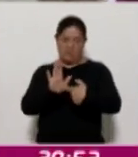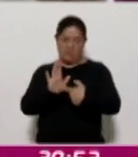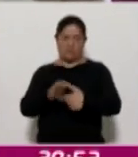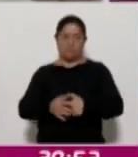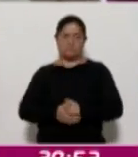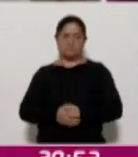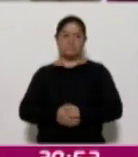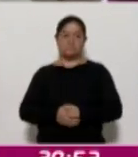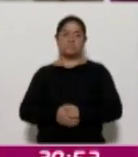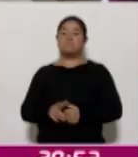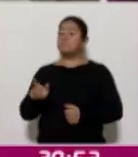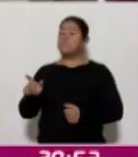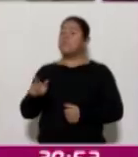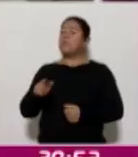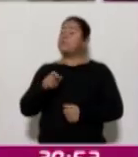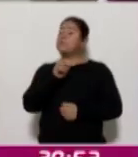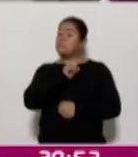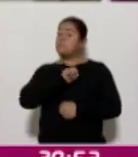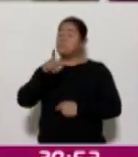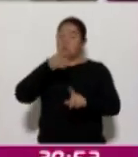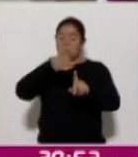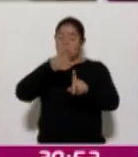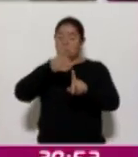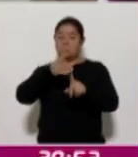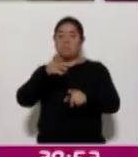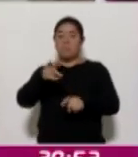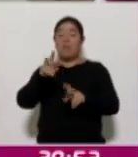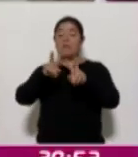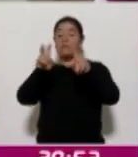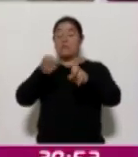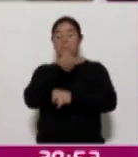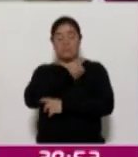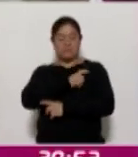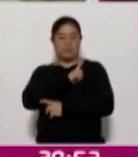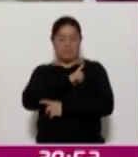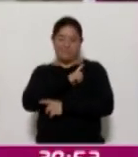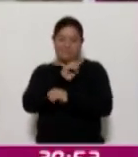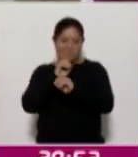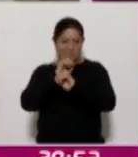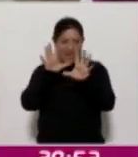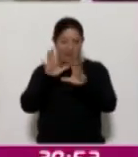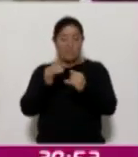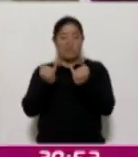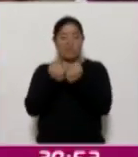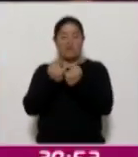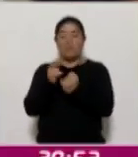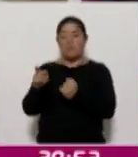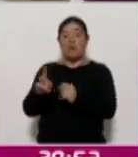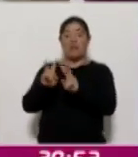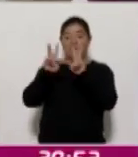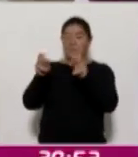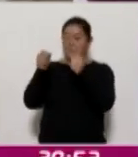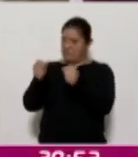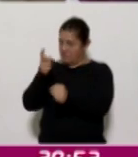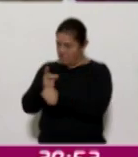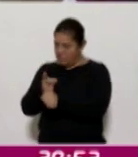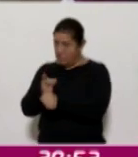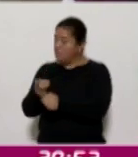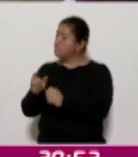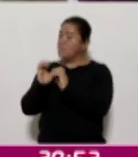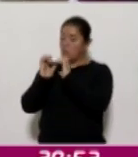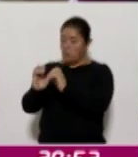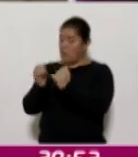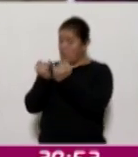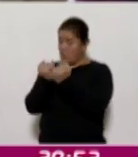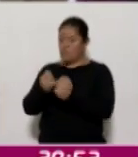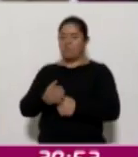dando especial énfasis al tema de salud, indudablemente, sin descuidar el tema de seguridad. Y desde luego, en